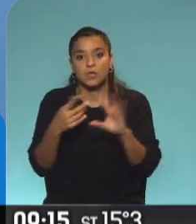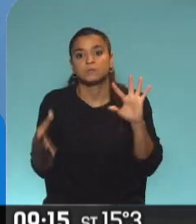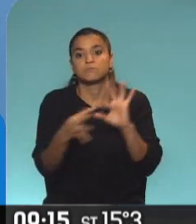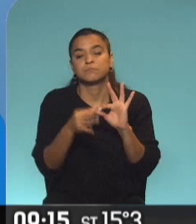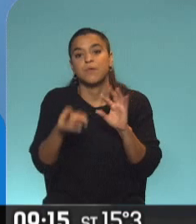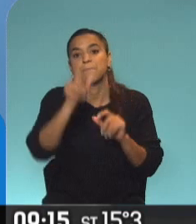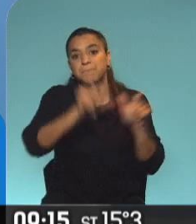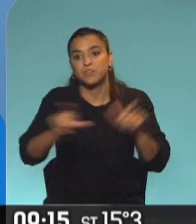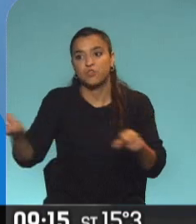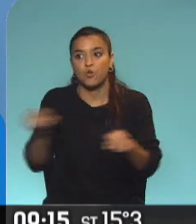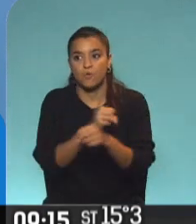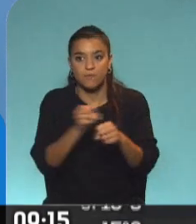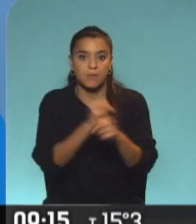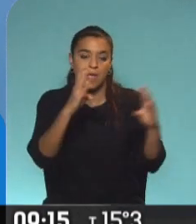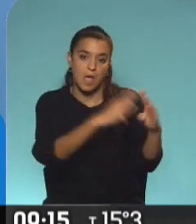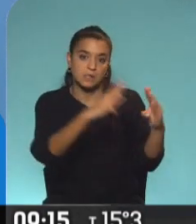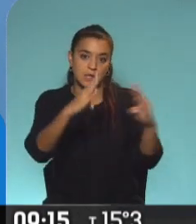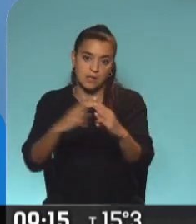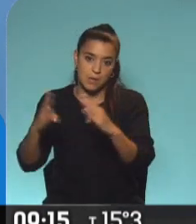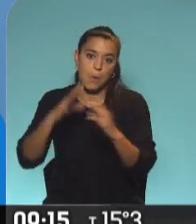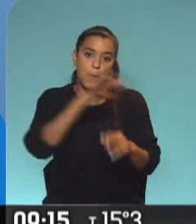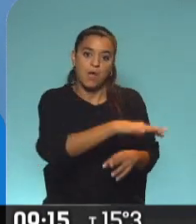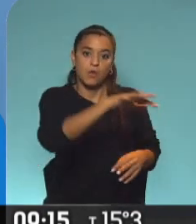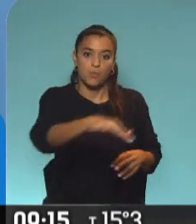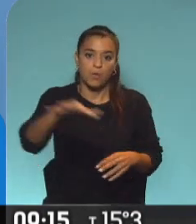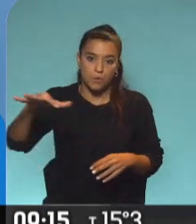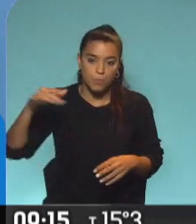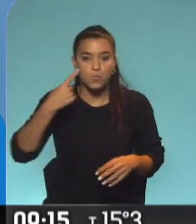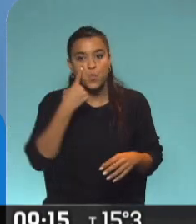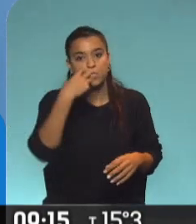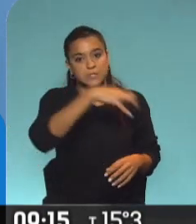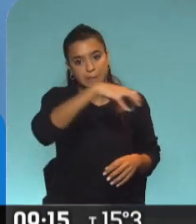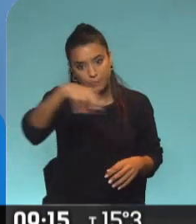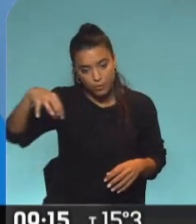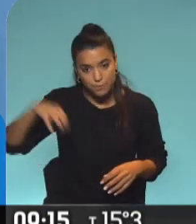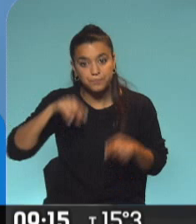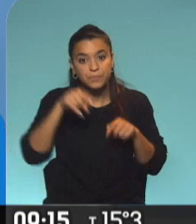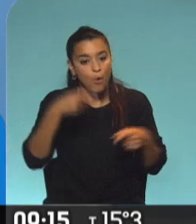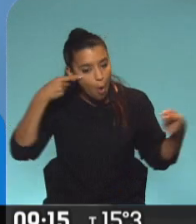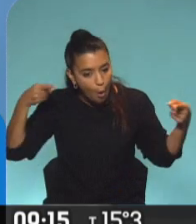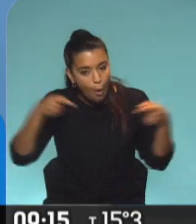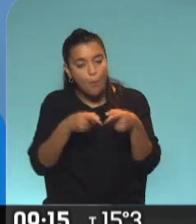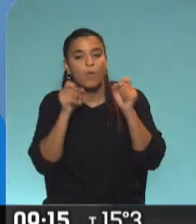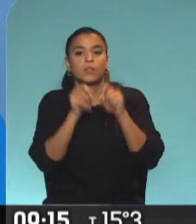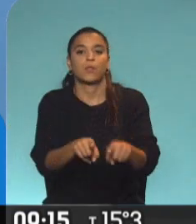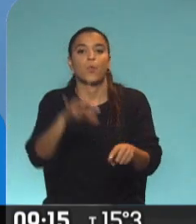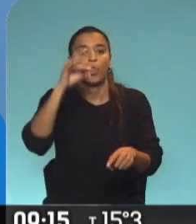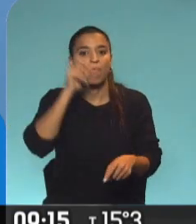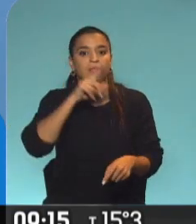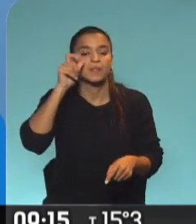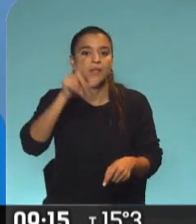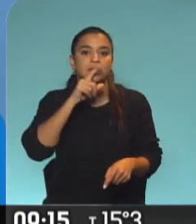los casos confirmados casa por casa, barrio por barrio, municipio por municipio. Ese es el objetivo del detectar,